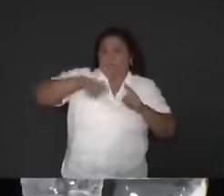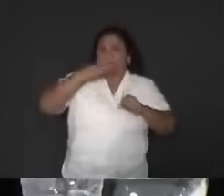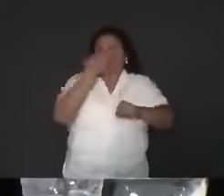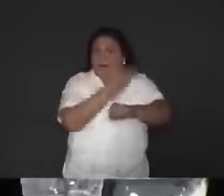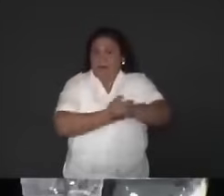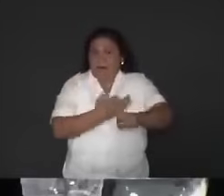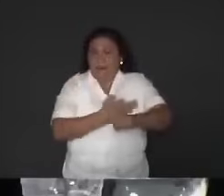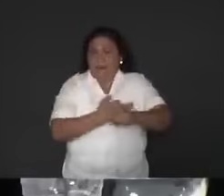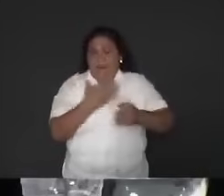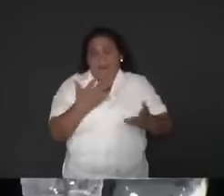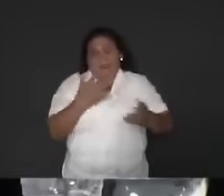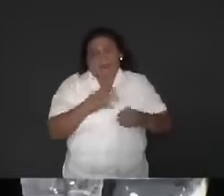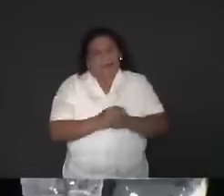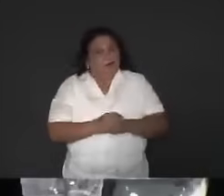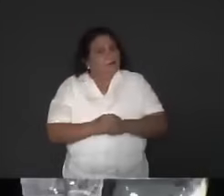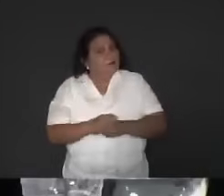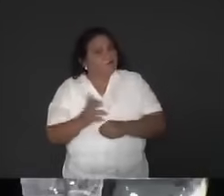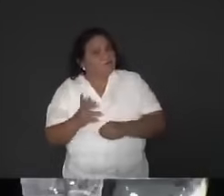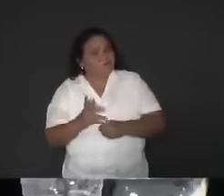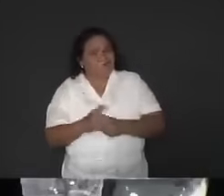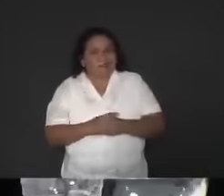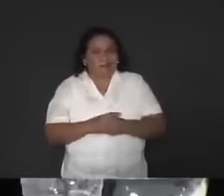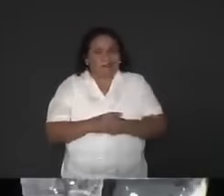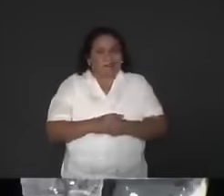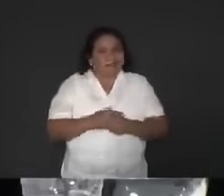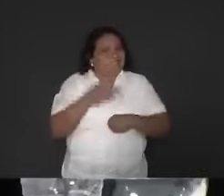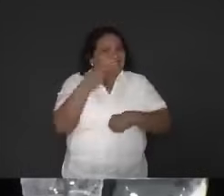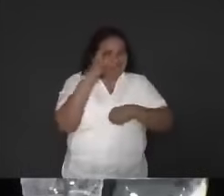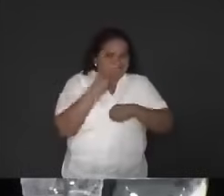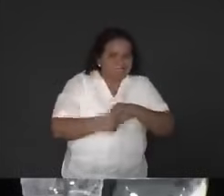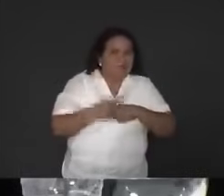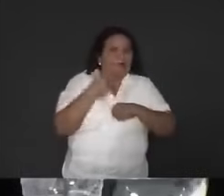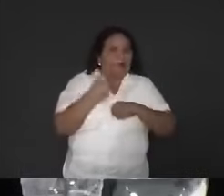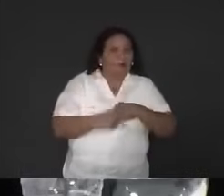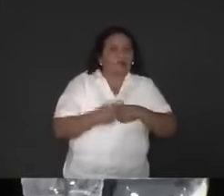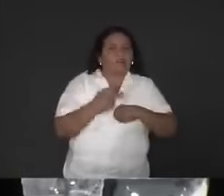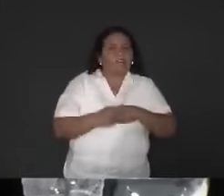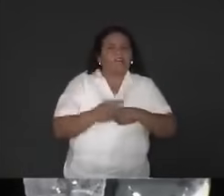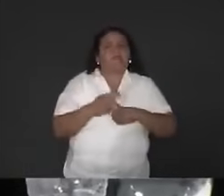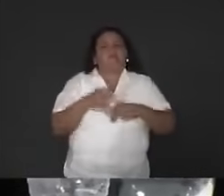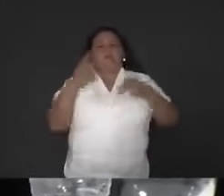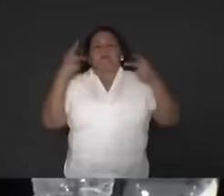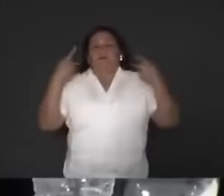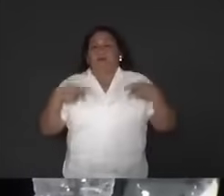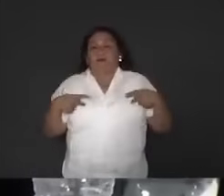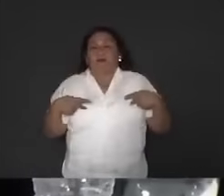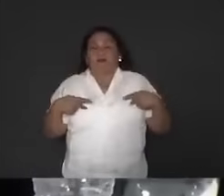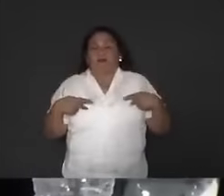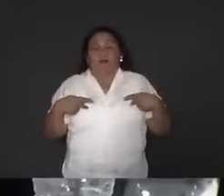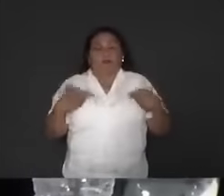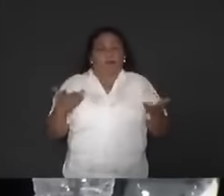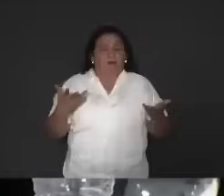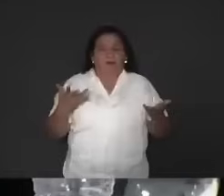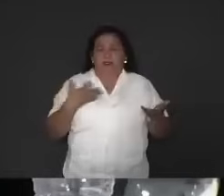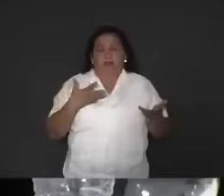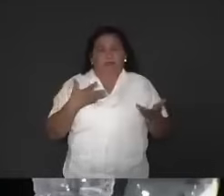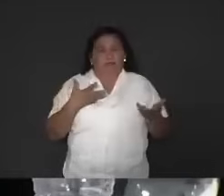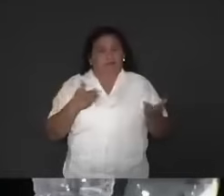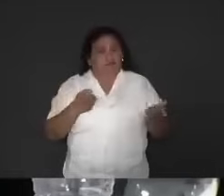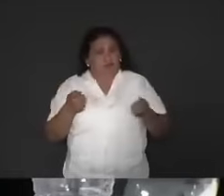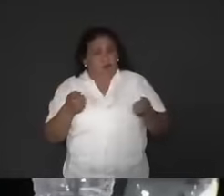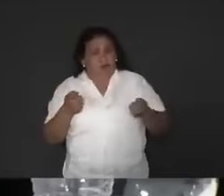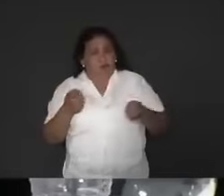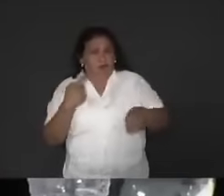ellos. A veces son casos riesgosos de peligro porque son gentes que pues no tienen control por sus